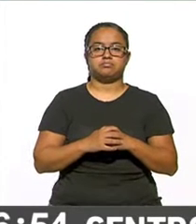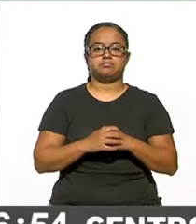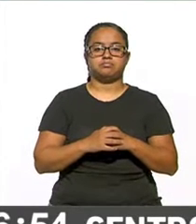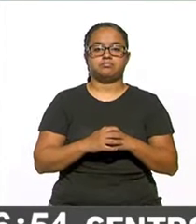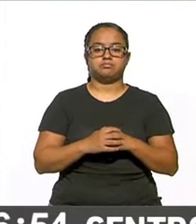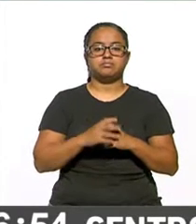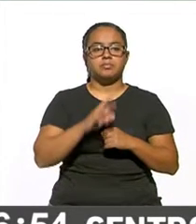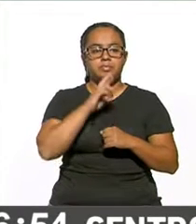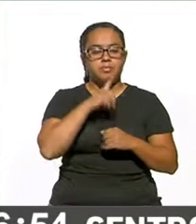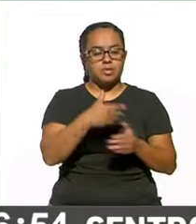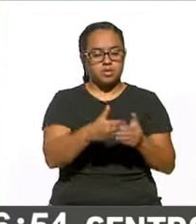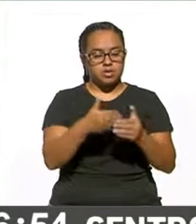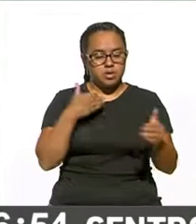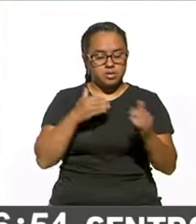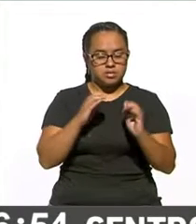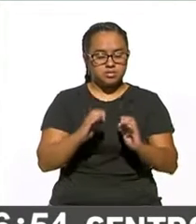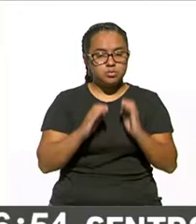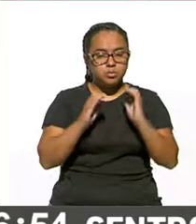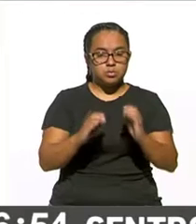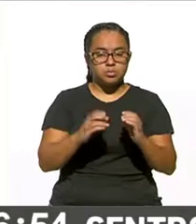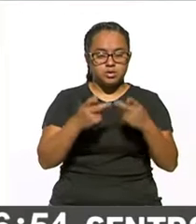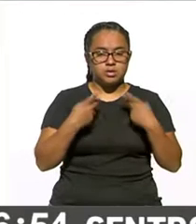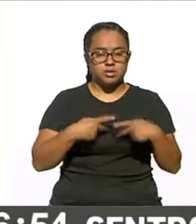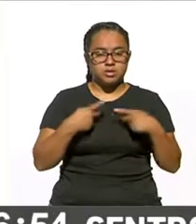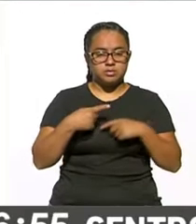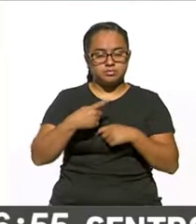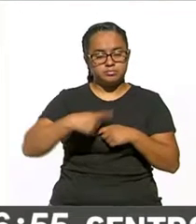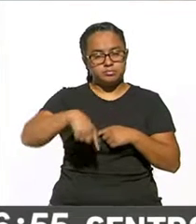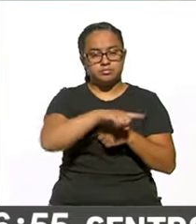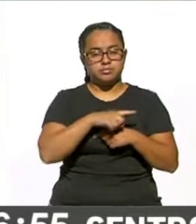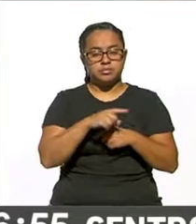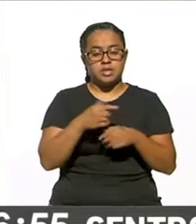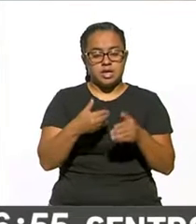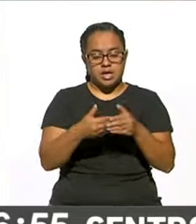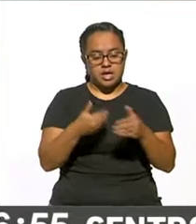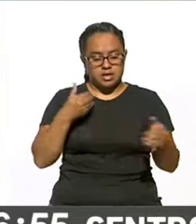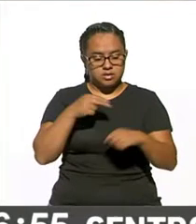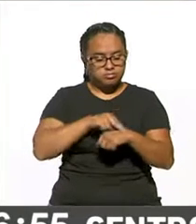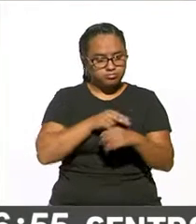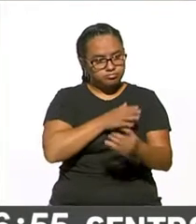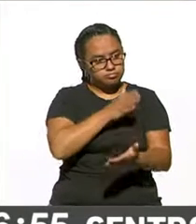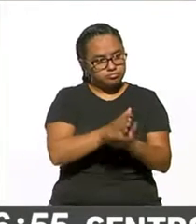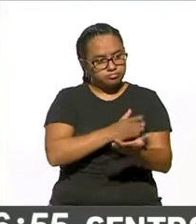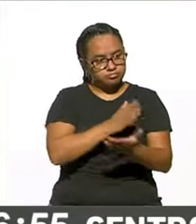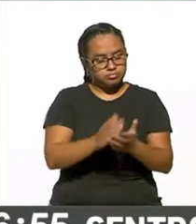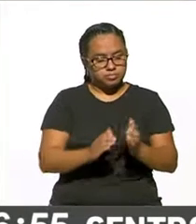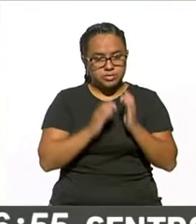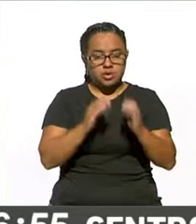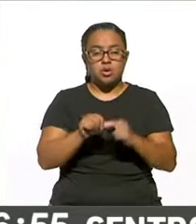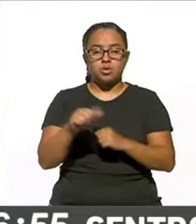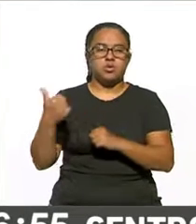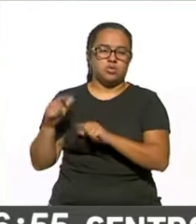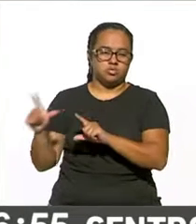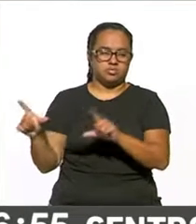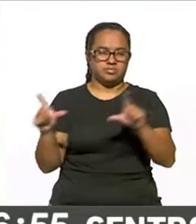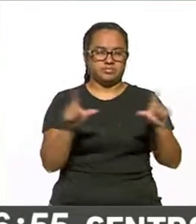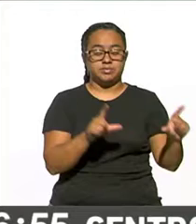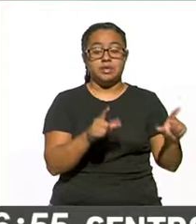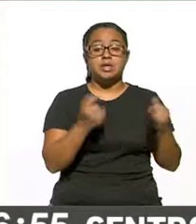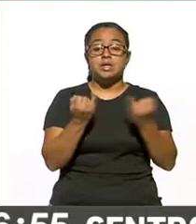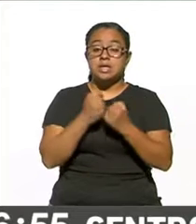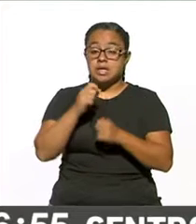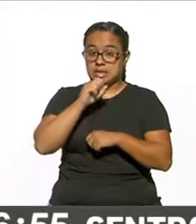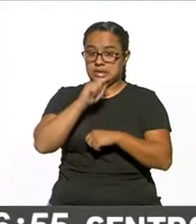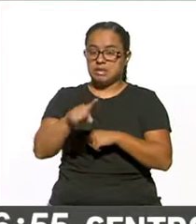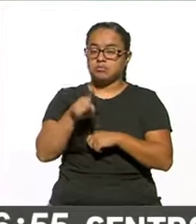medida preventiva, una medida médica preventiva. Y en el siguiente gráfico, que me parece